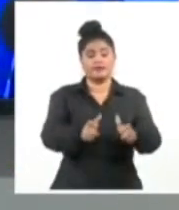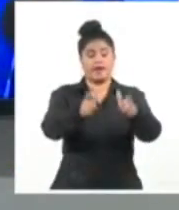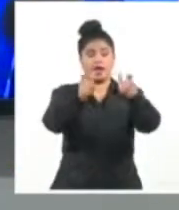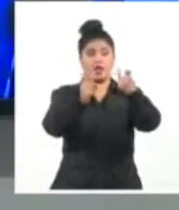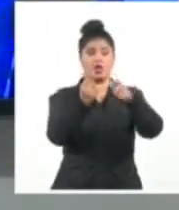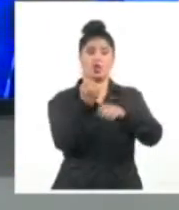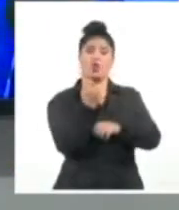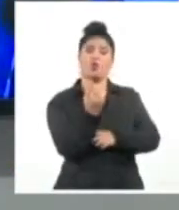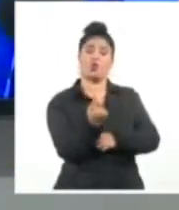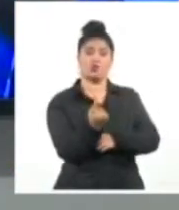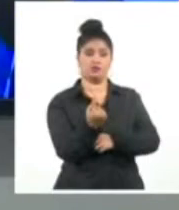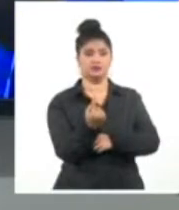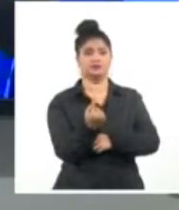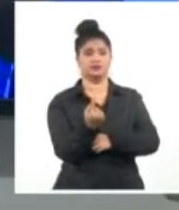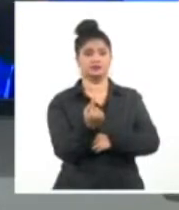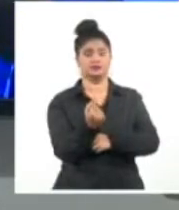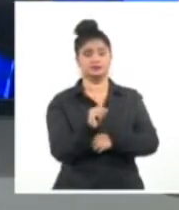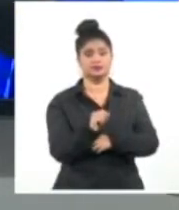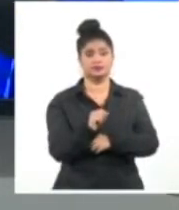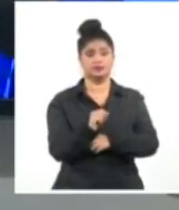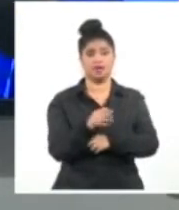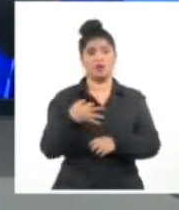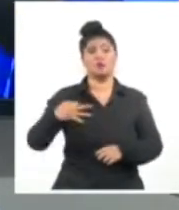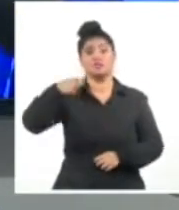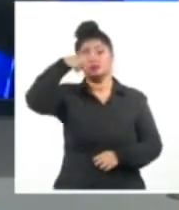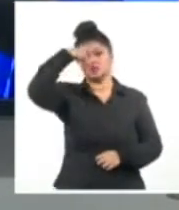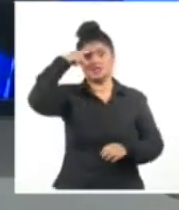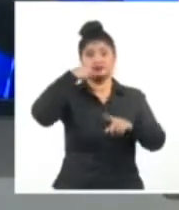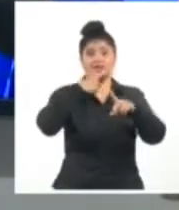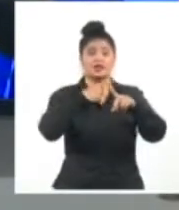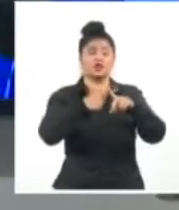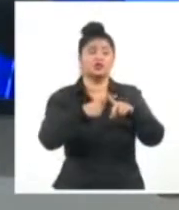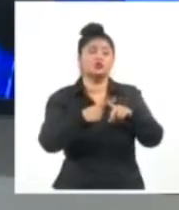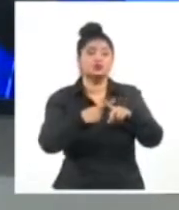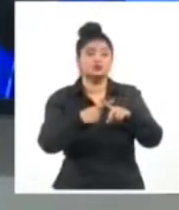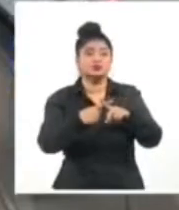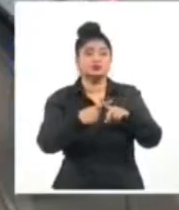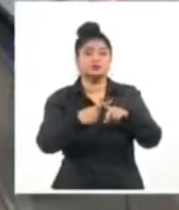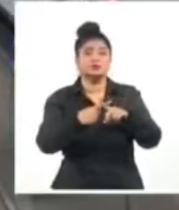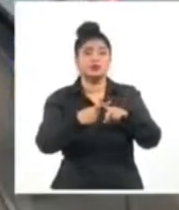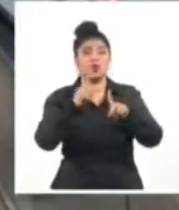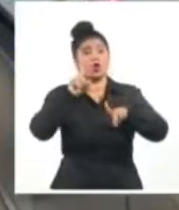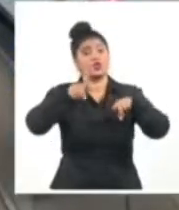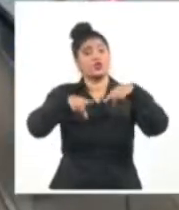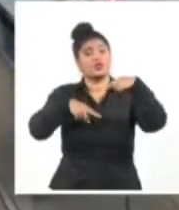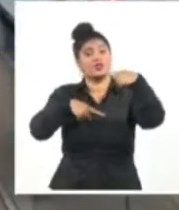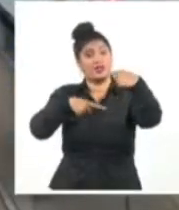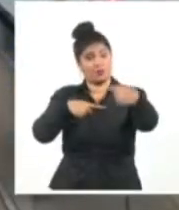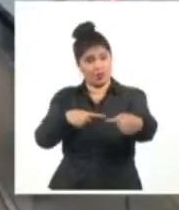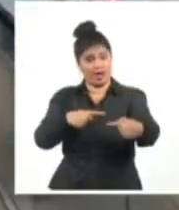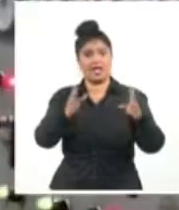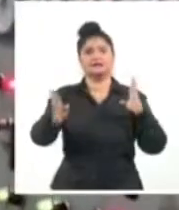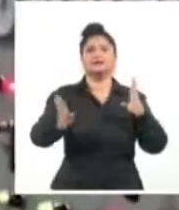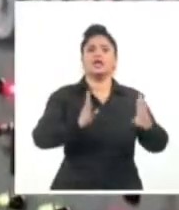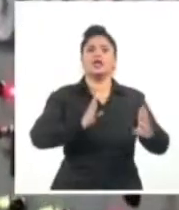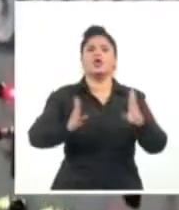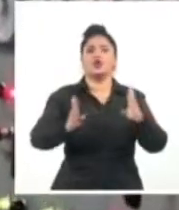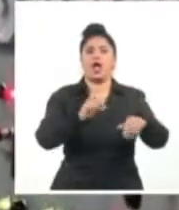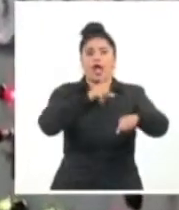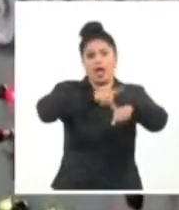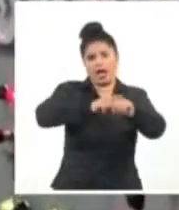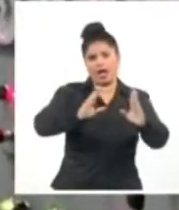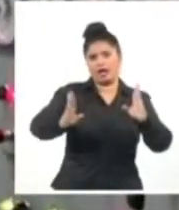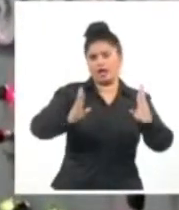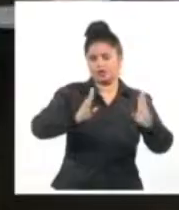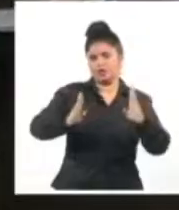1 de la termoeléctrica de Santa Cruz se nos incorpora ya un poco después del horario pico. Estamos esperando que toda la